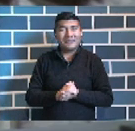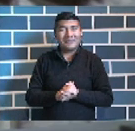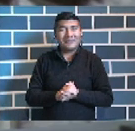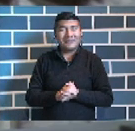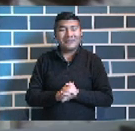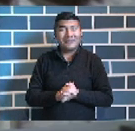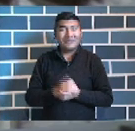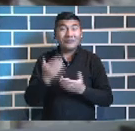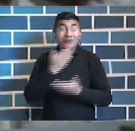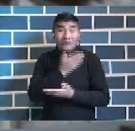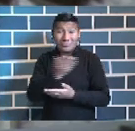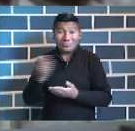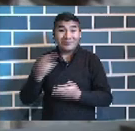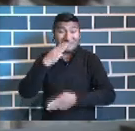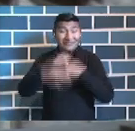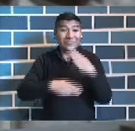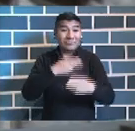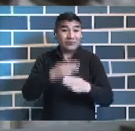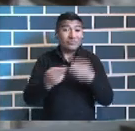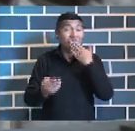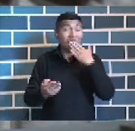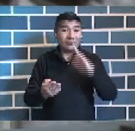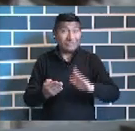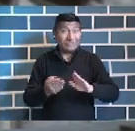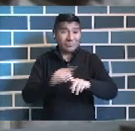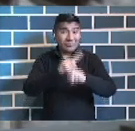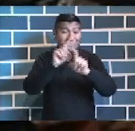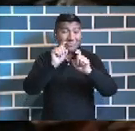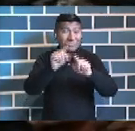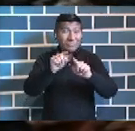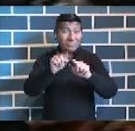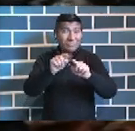¿Los bienes materiales son malos?